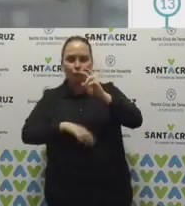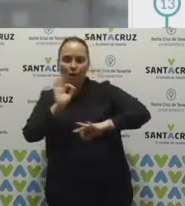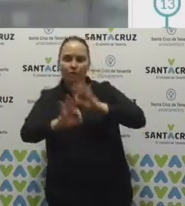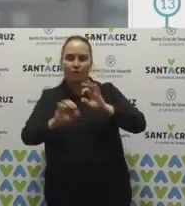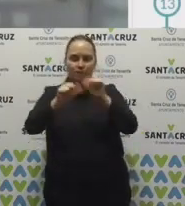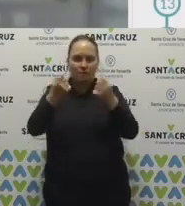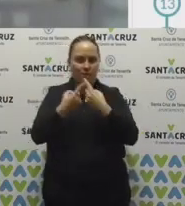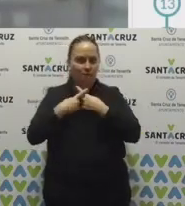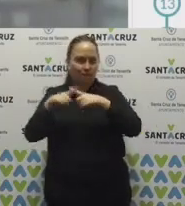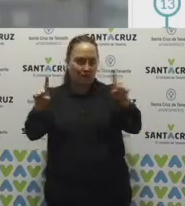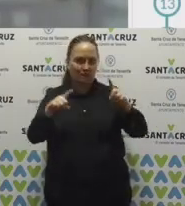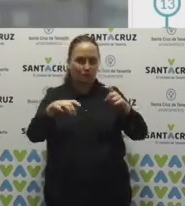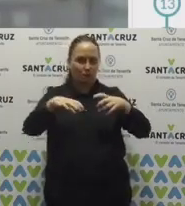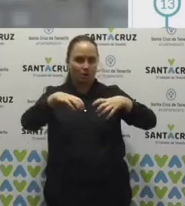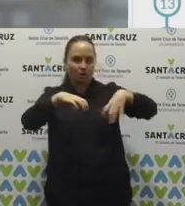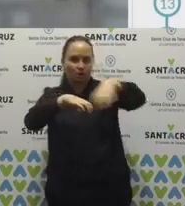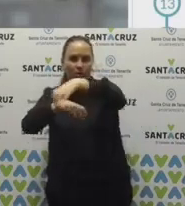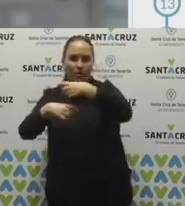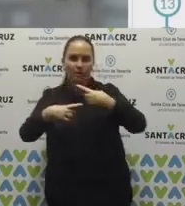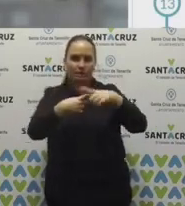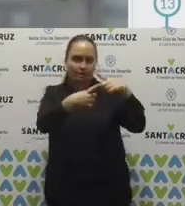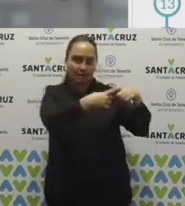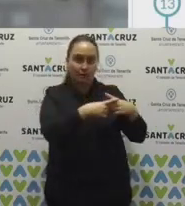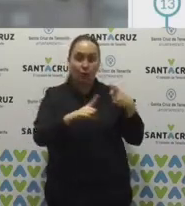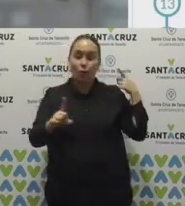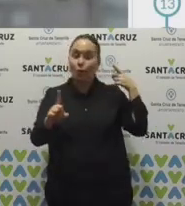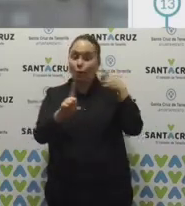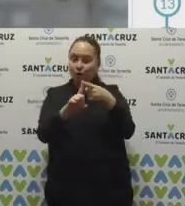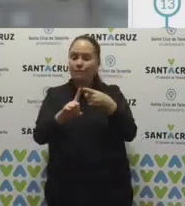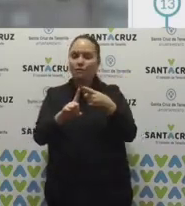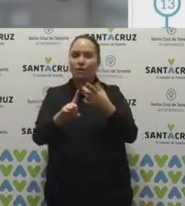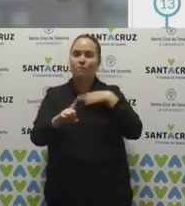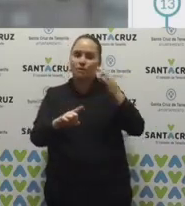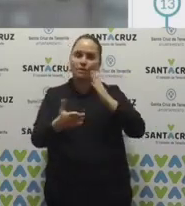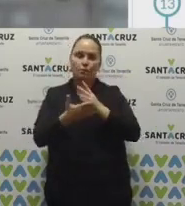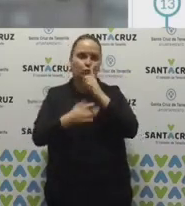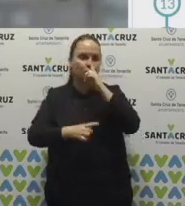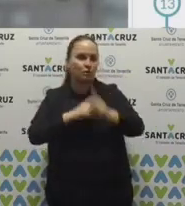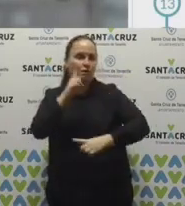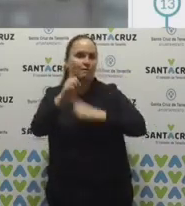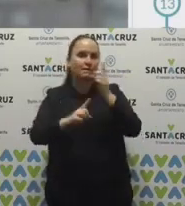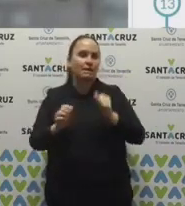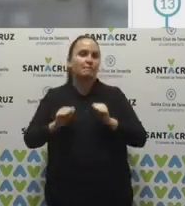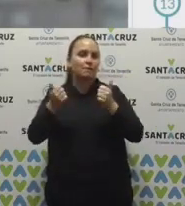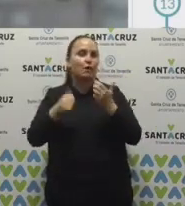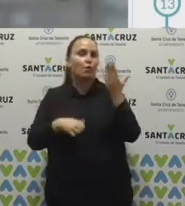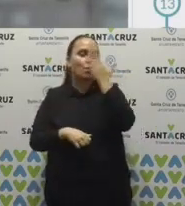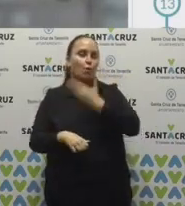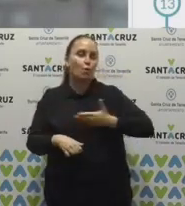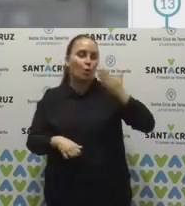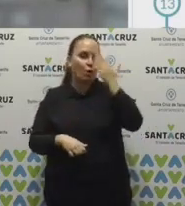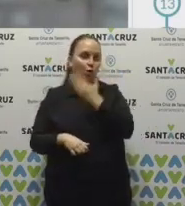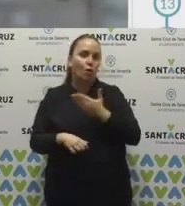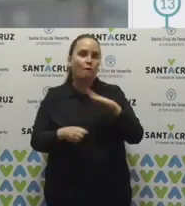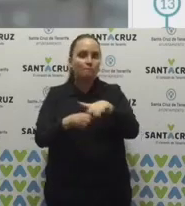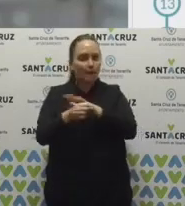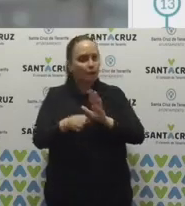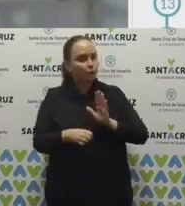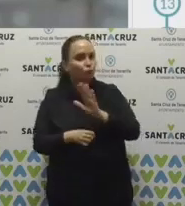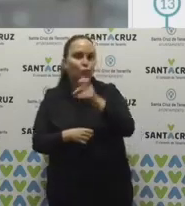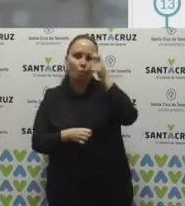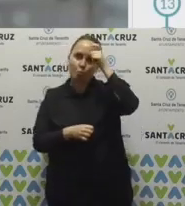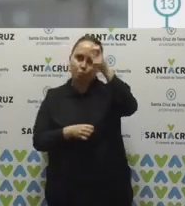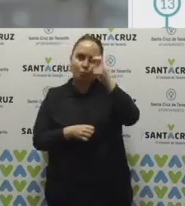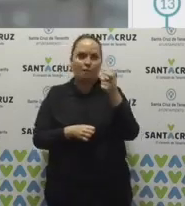para que para que inicien el próximo curso escolar en el colegio situado en su barrio el pueblo